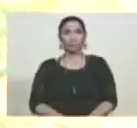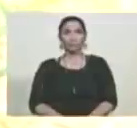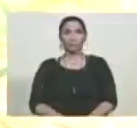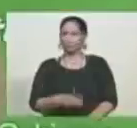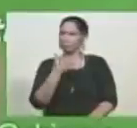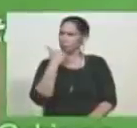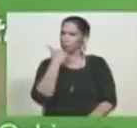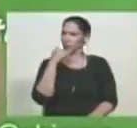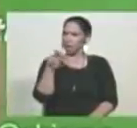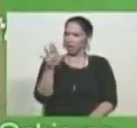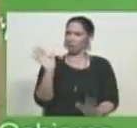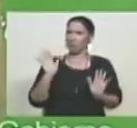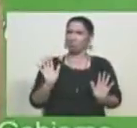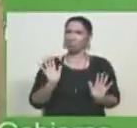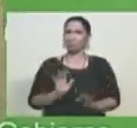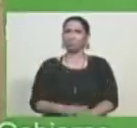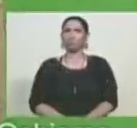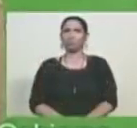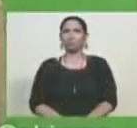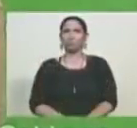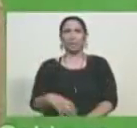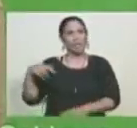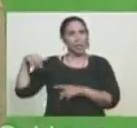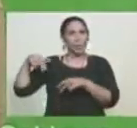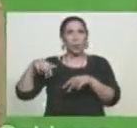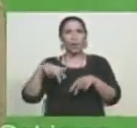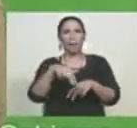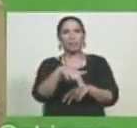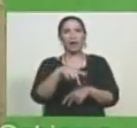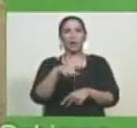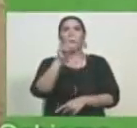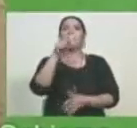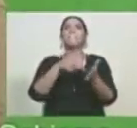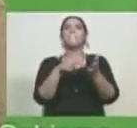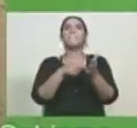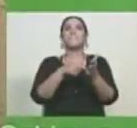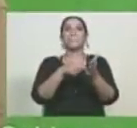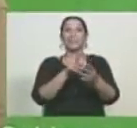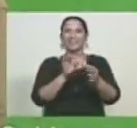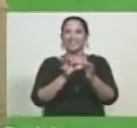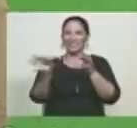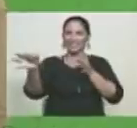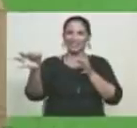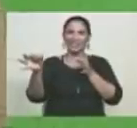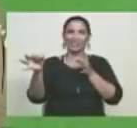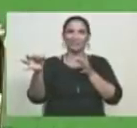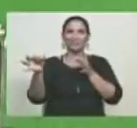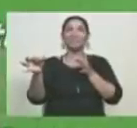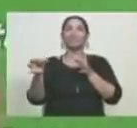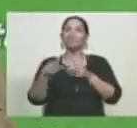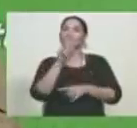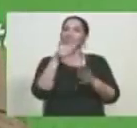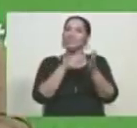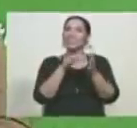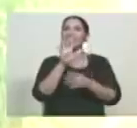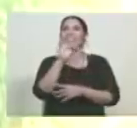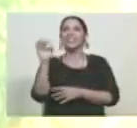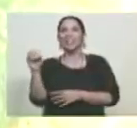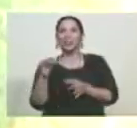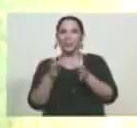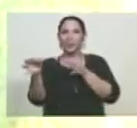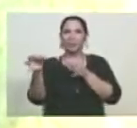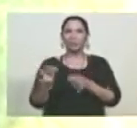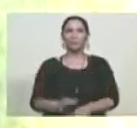mismo, 500 metros. No caminaron 1000 kilómetros. A 400 ya. 500 metros. Bien, señores,